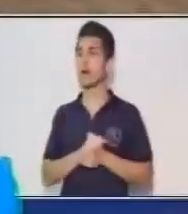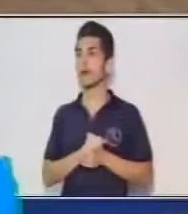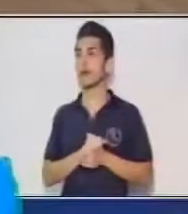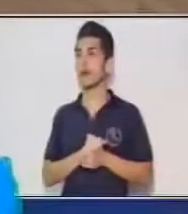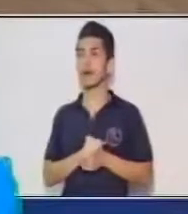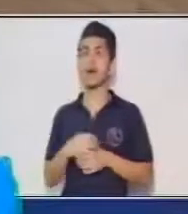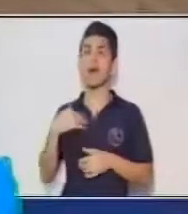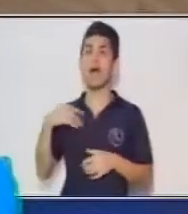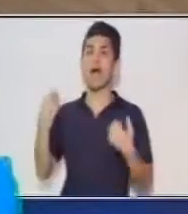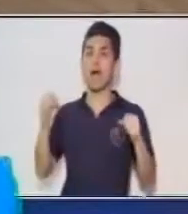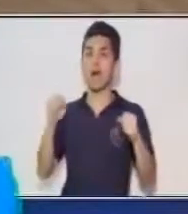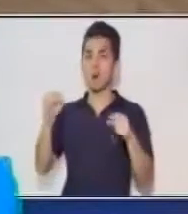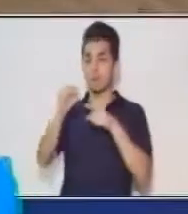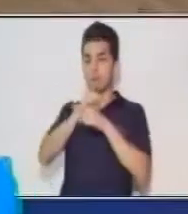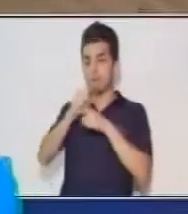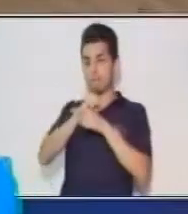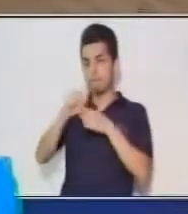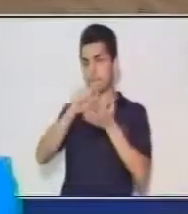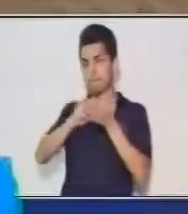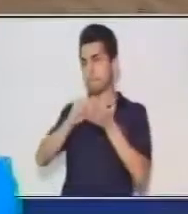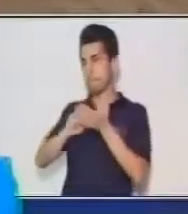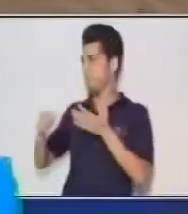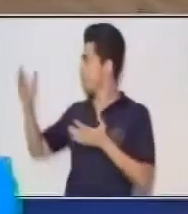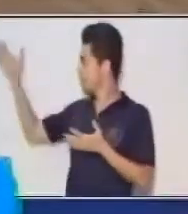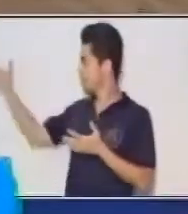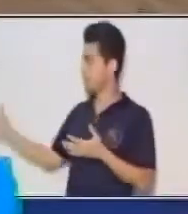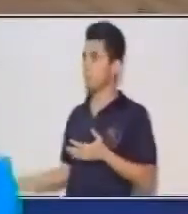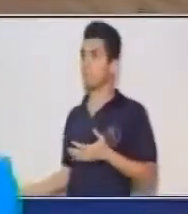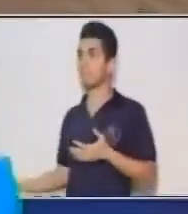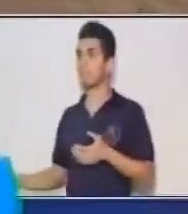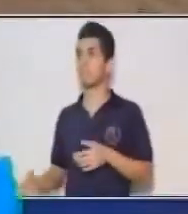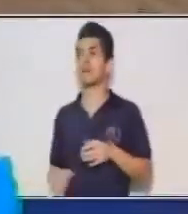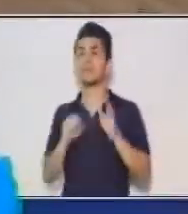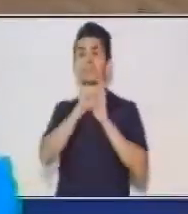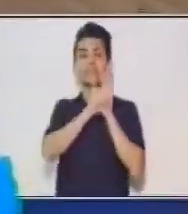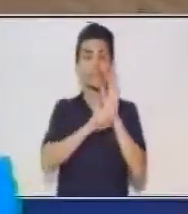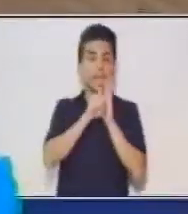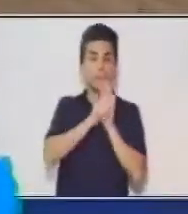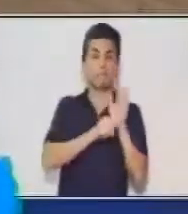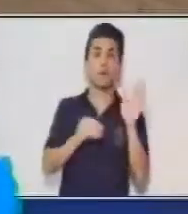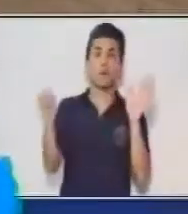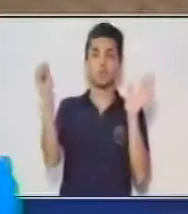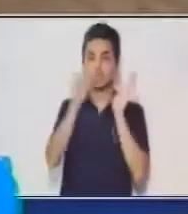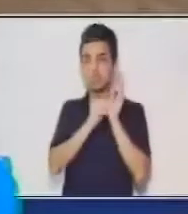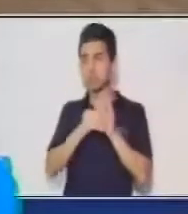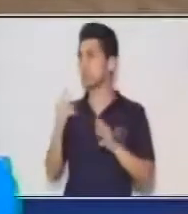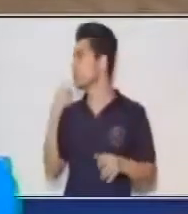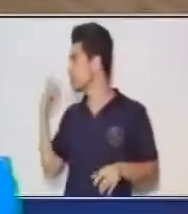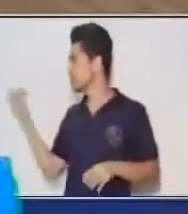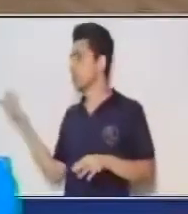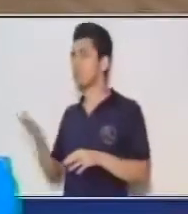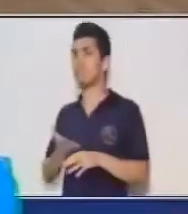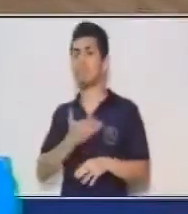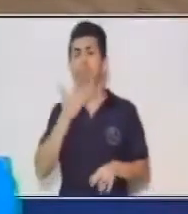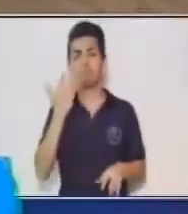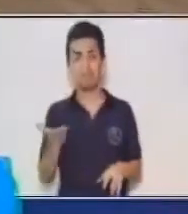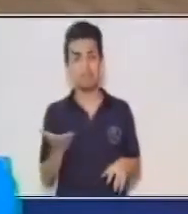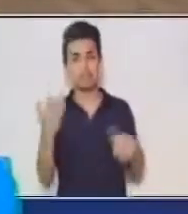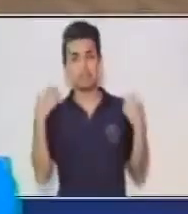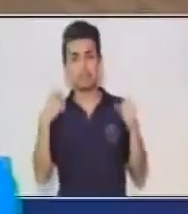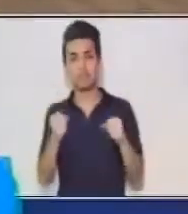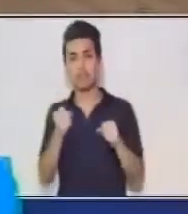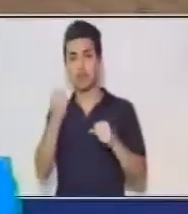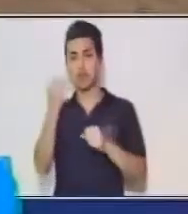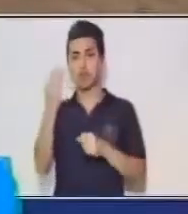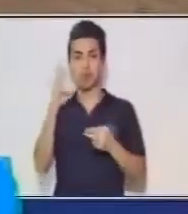estos ejercicios aplicando las reglas, la simbología, y ves qué fácil es formar un